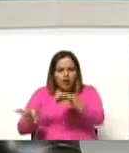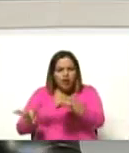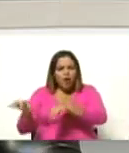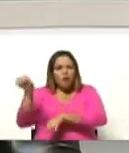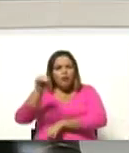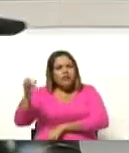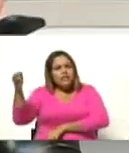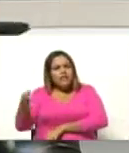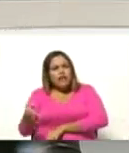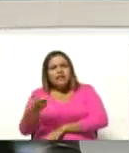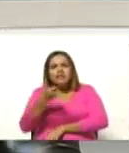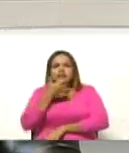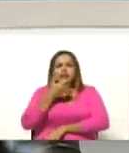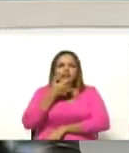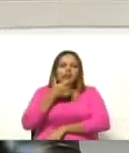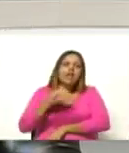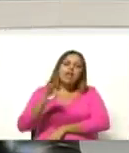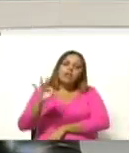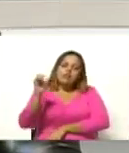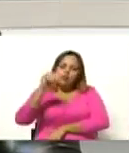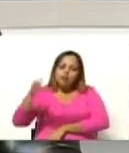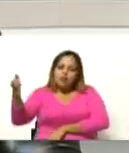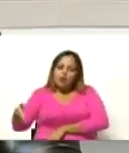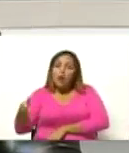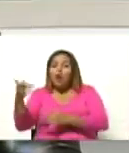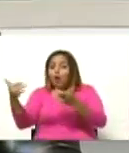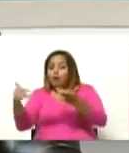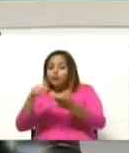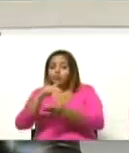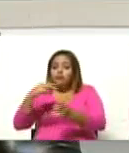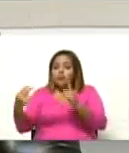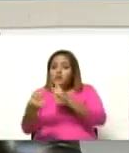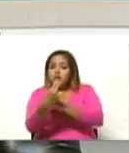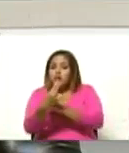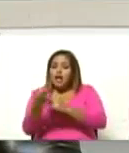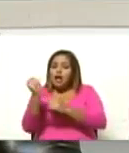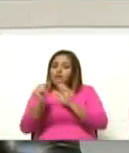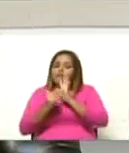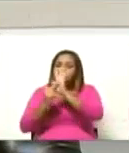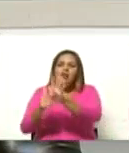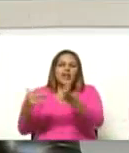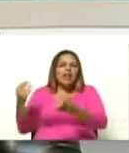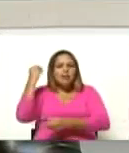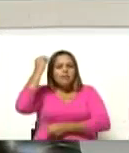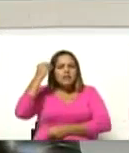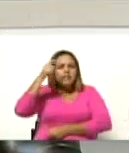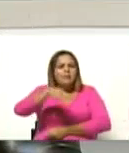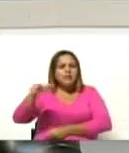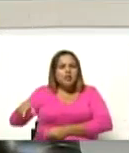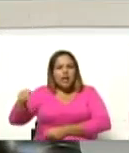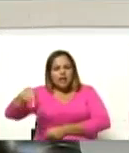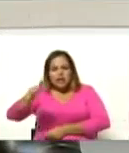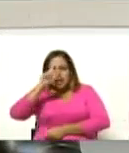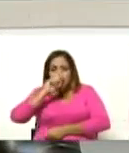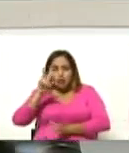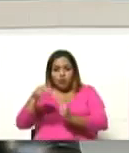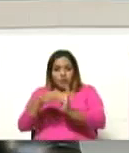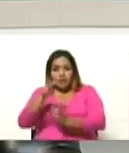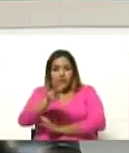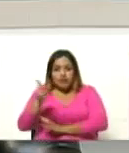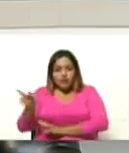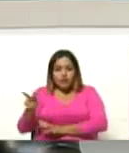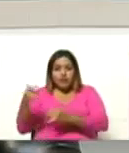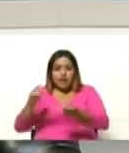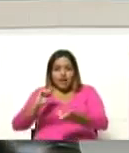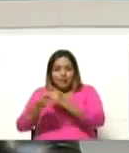3%, estamos ofreciendo en 360 una aproximación de qué opina la gente en este año 2022. Ya cambiaron